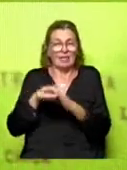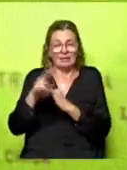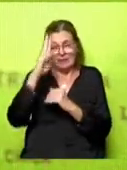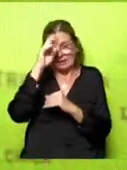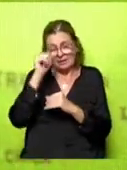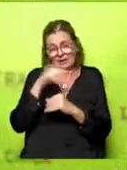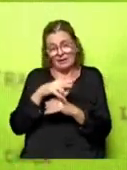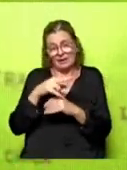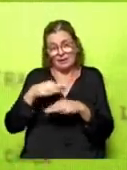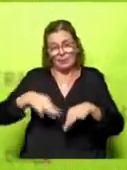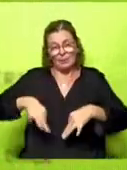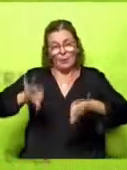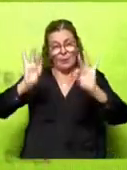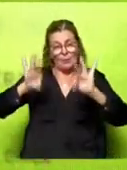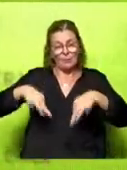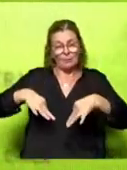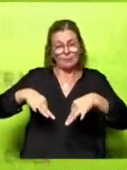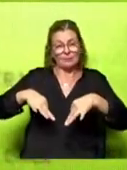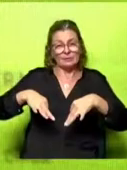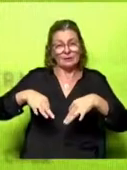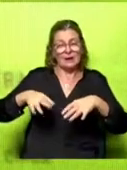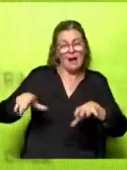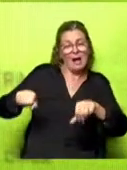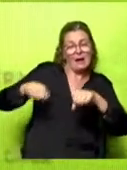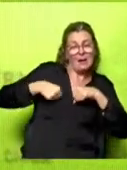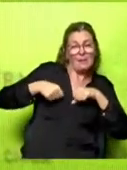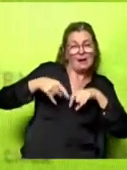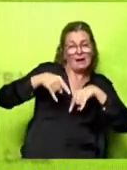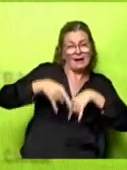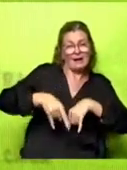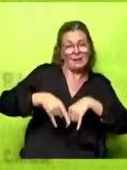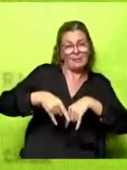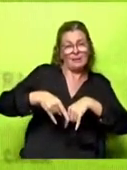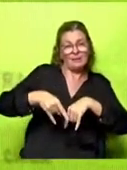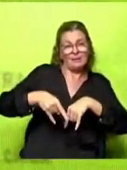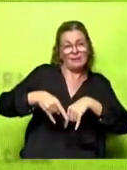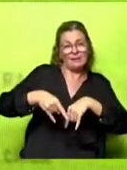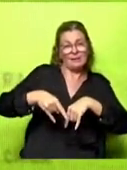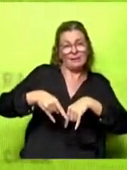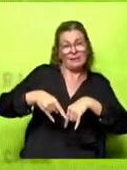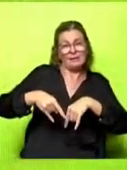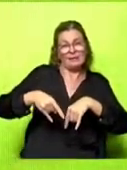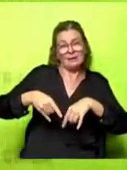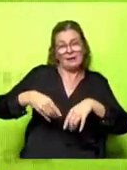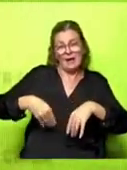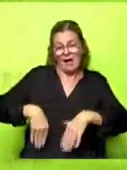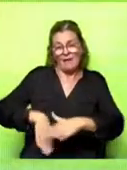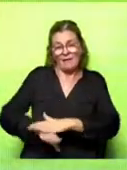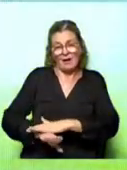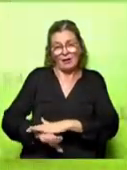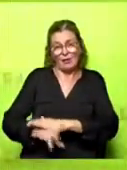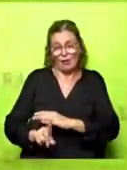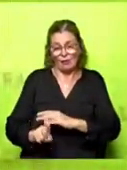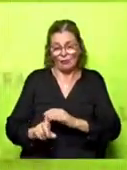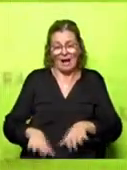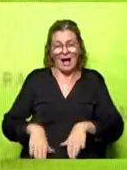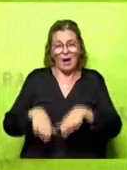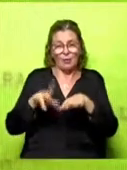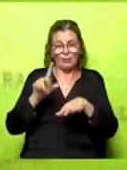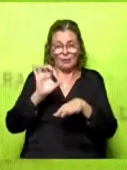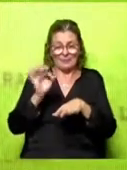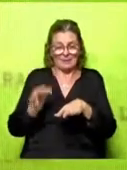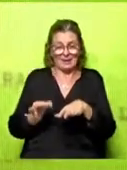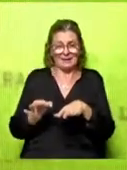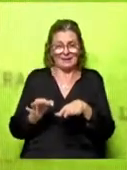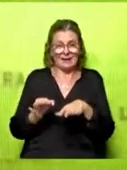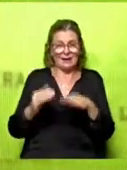tiene el cobertor de la materia bajo de su casa, le filtra el agua por el piso, por